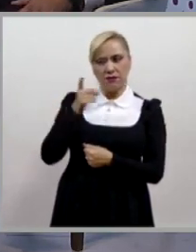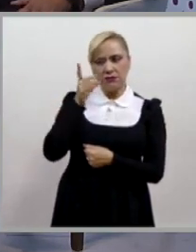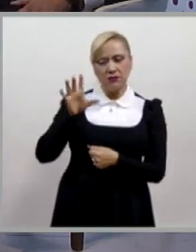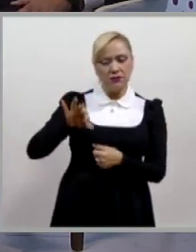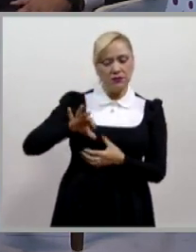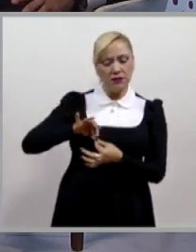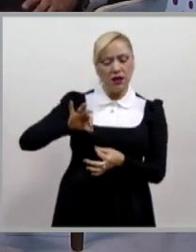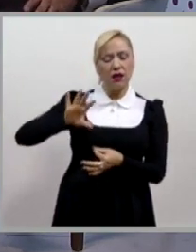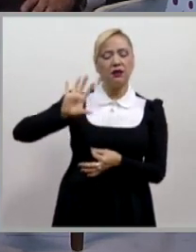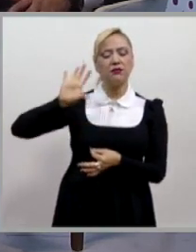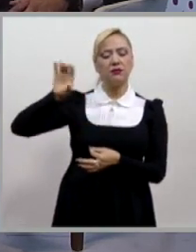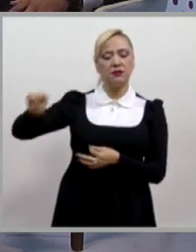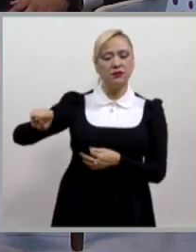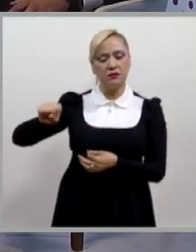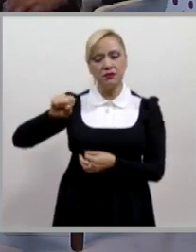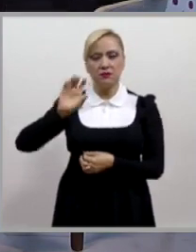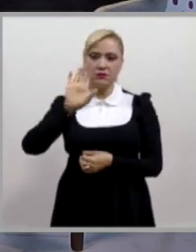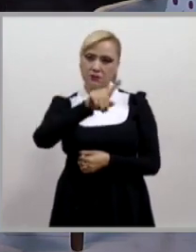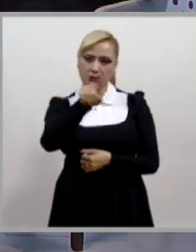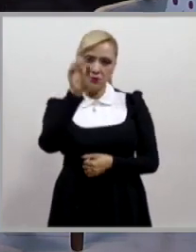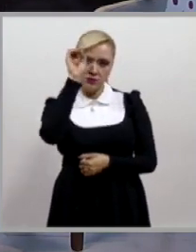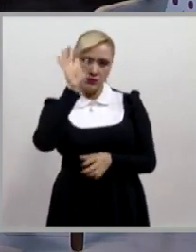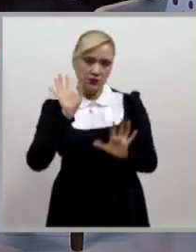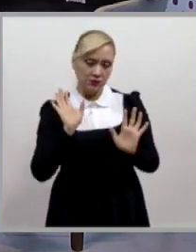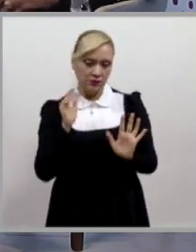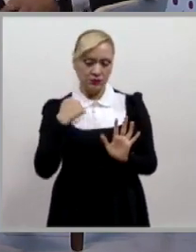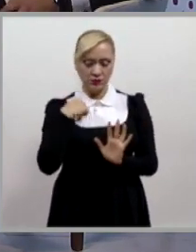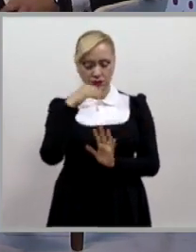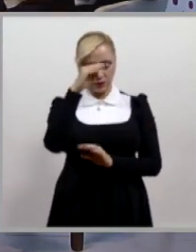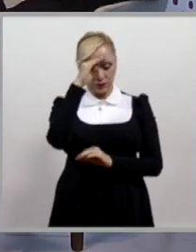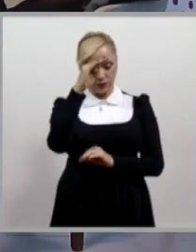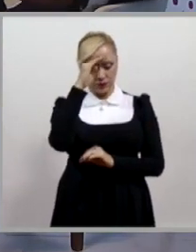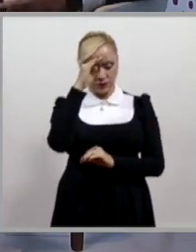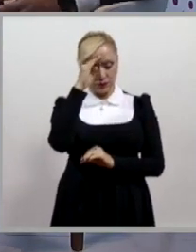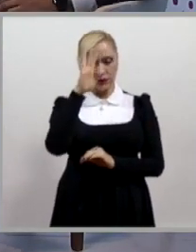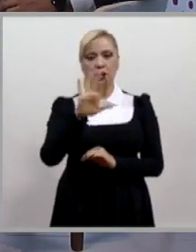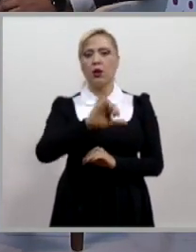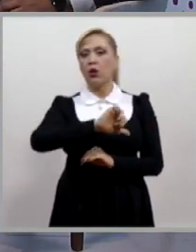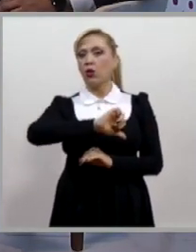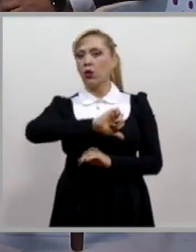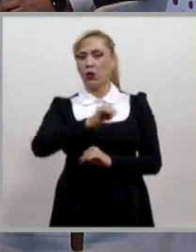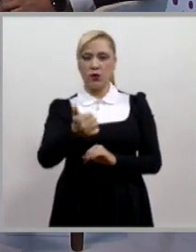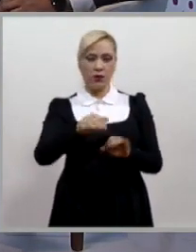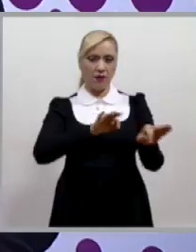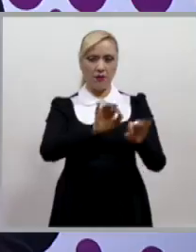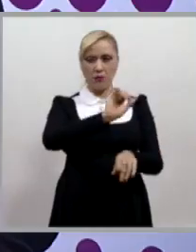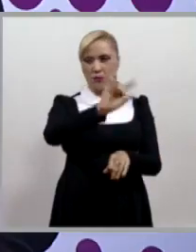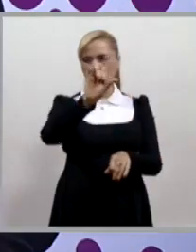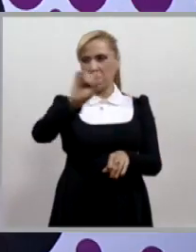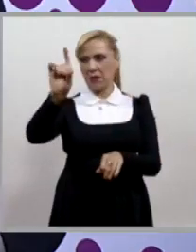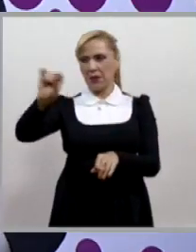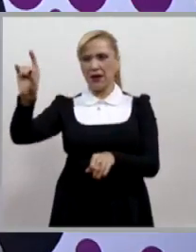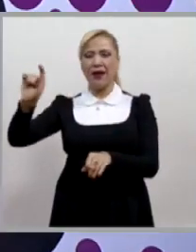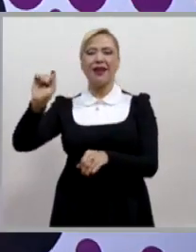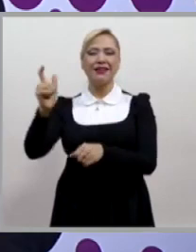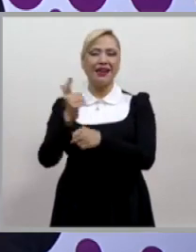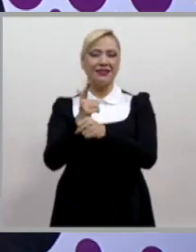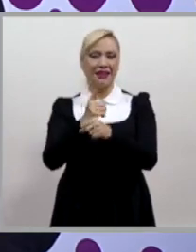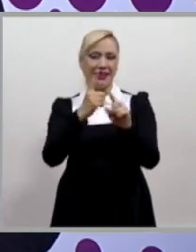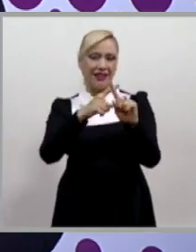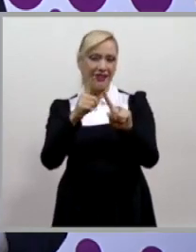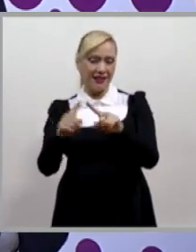siguiente reflexión. No sé qué opinen, pero a diferencia de otras profesiones, el derecho se ha